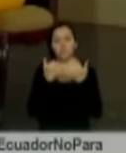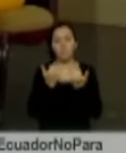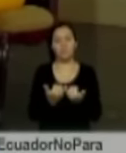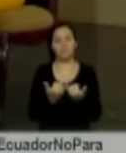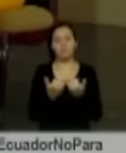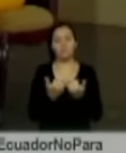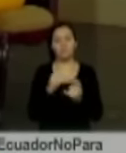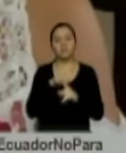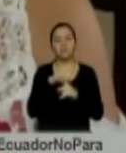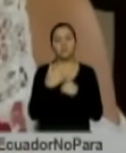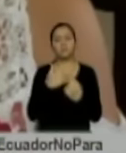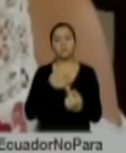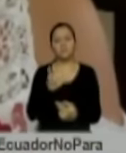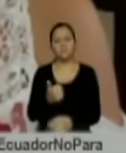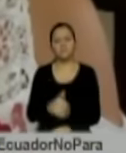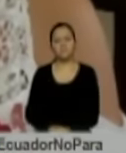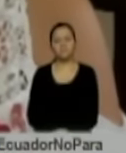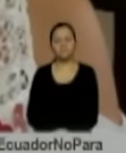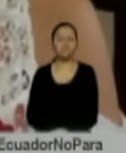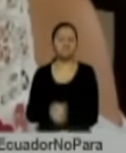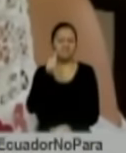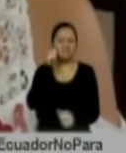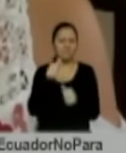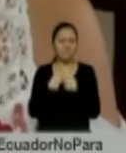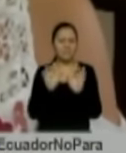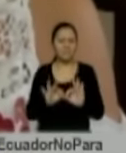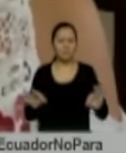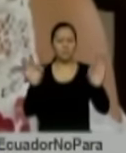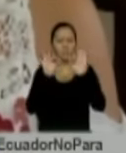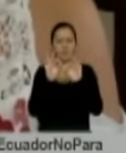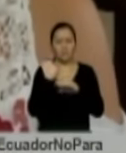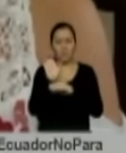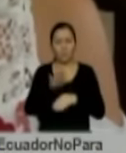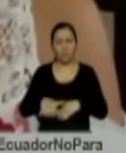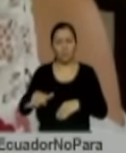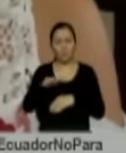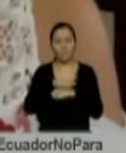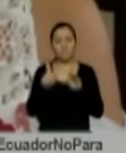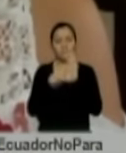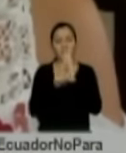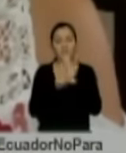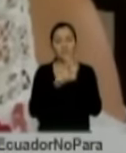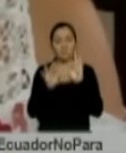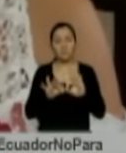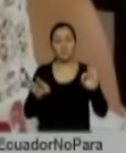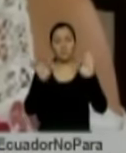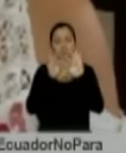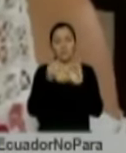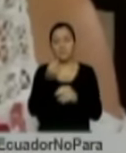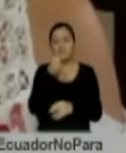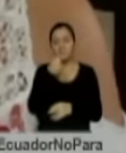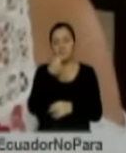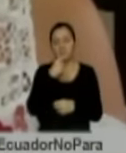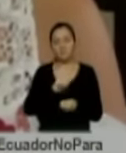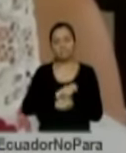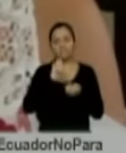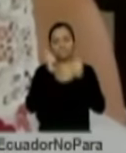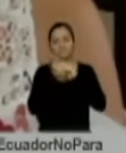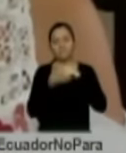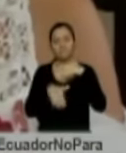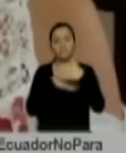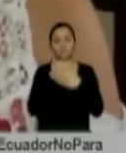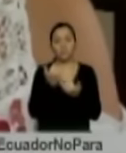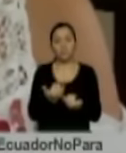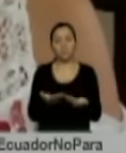necesidad de regular este sector. Aquí hay que recordarle a los ciudadanos, a los ecuatorianos, la ley vigente de medicina prepagada que regulaba el sector de la